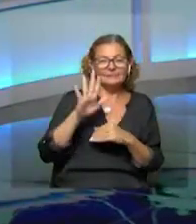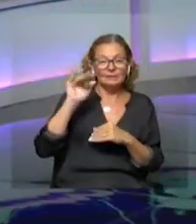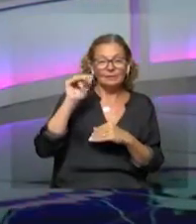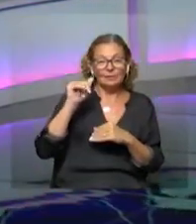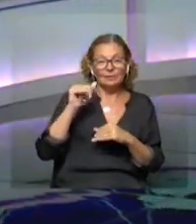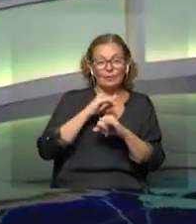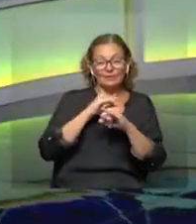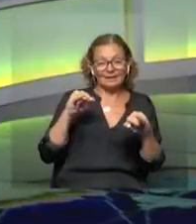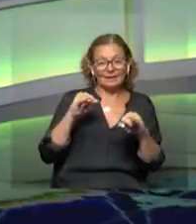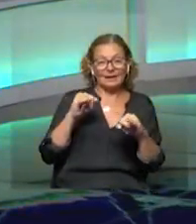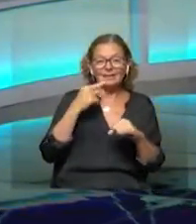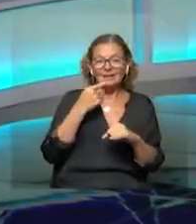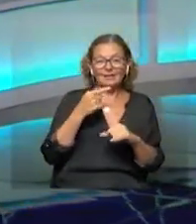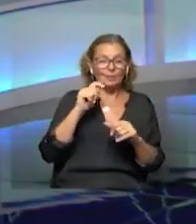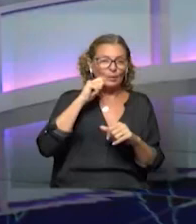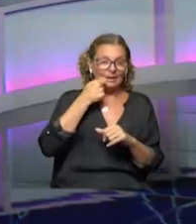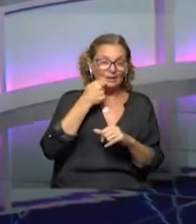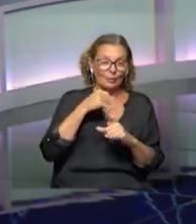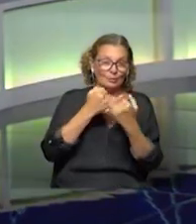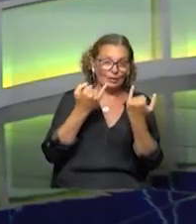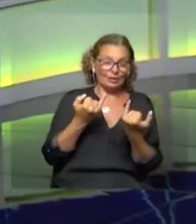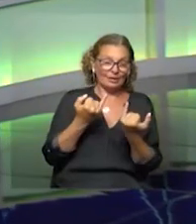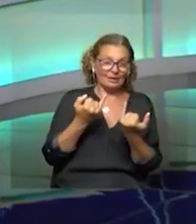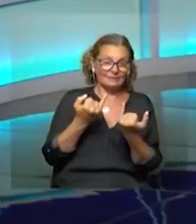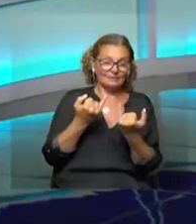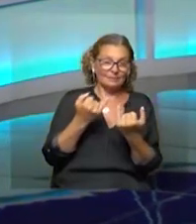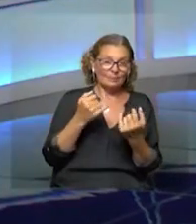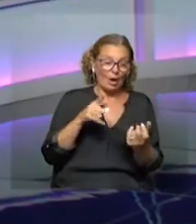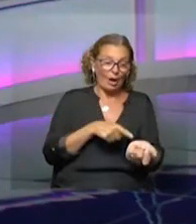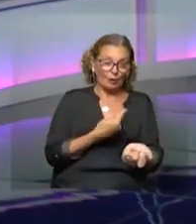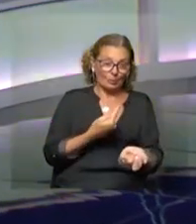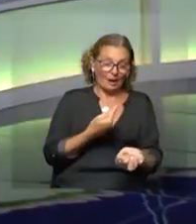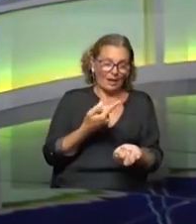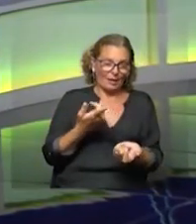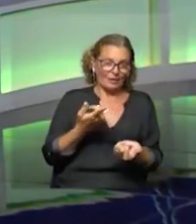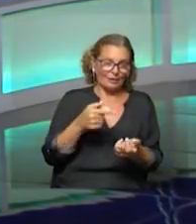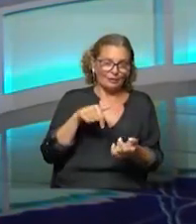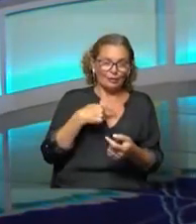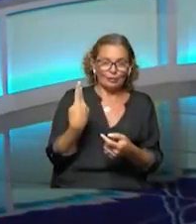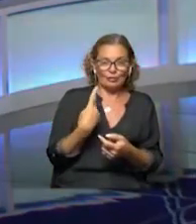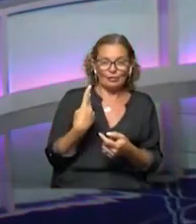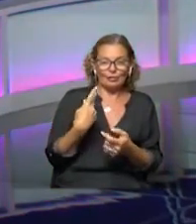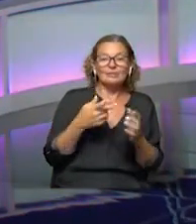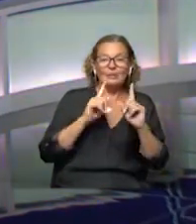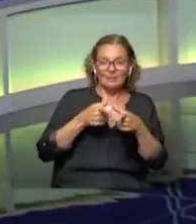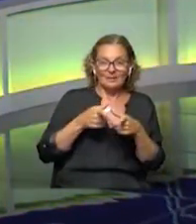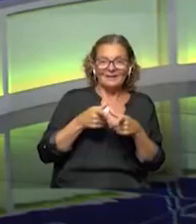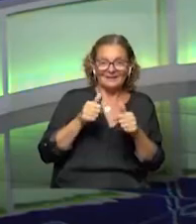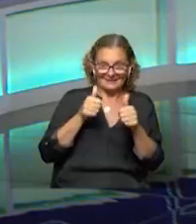nosotros cerrar el programa decir que pasamos precioso como todos los días estamos los tenemos acostumbrados y nosotros este también